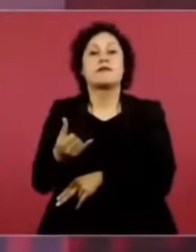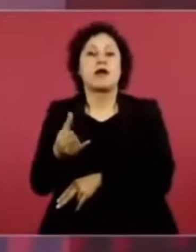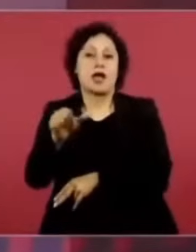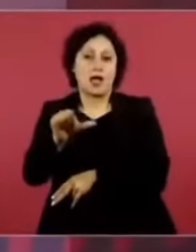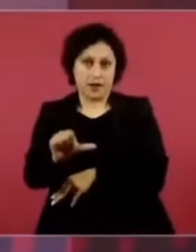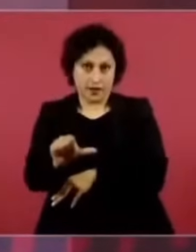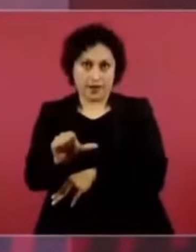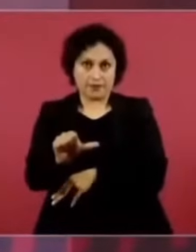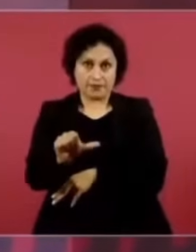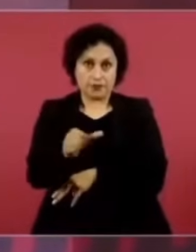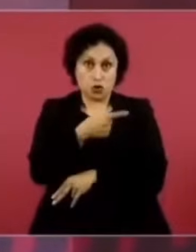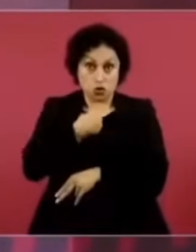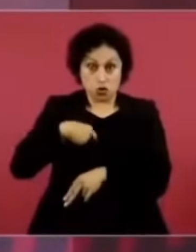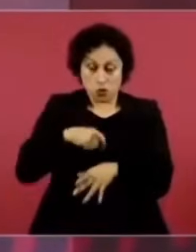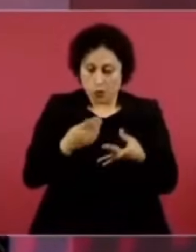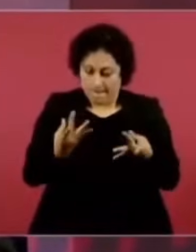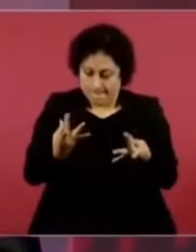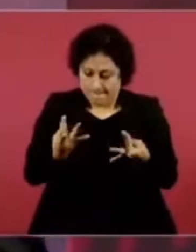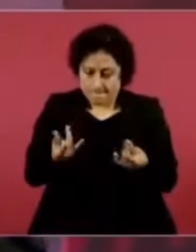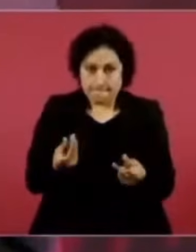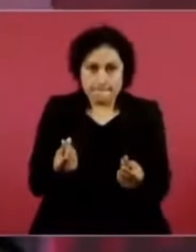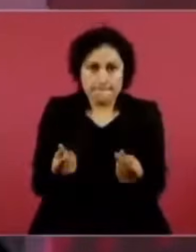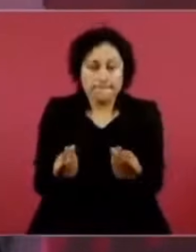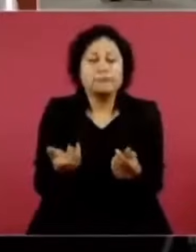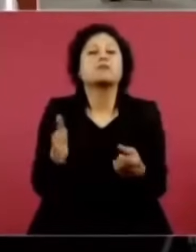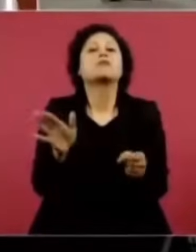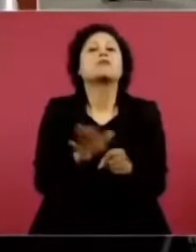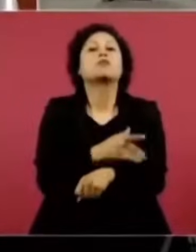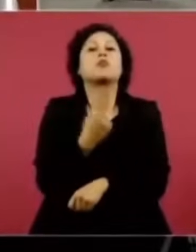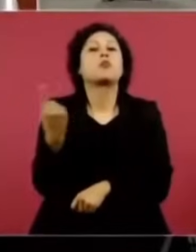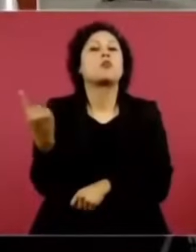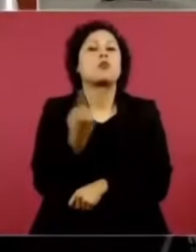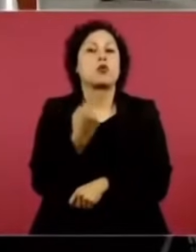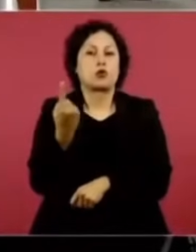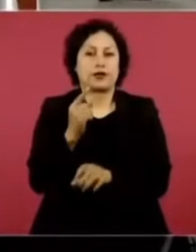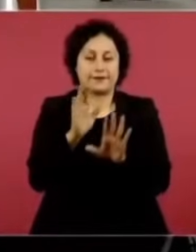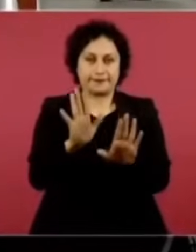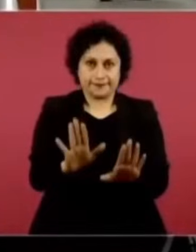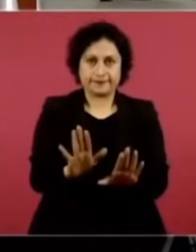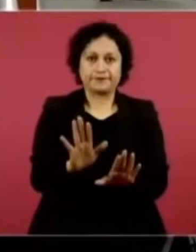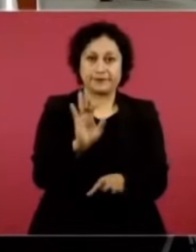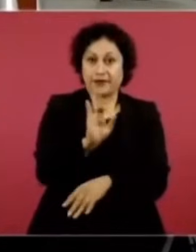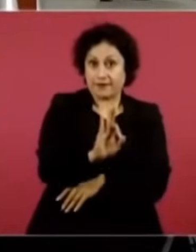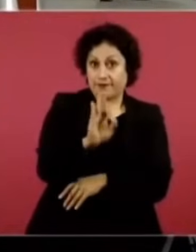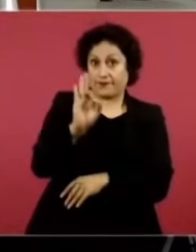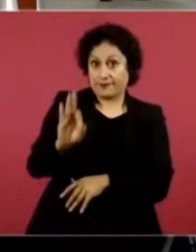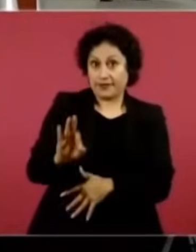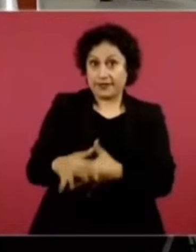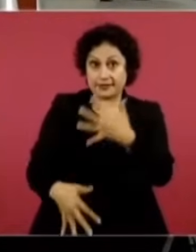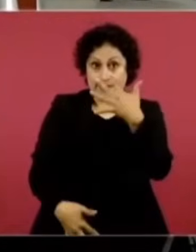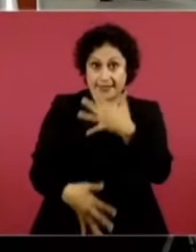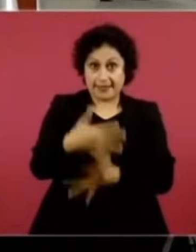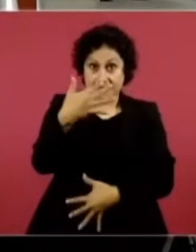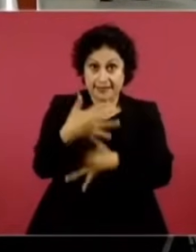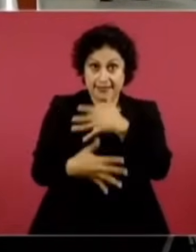es porque si terminamos el 15, vamos a inaugurar, que es lo que vienen a